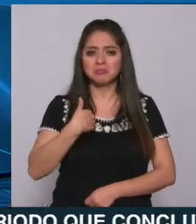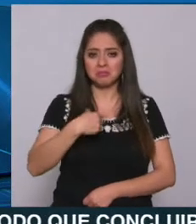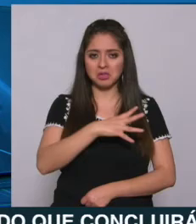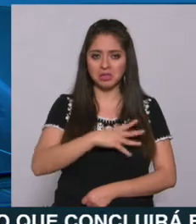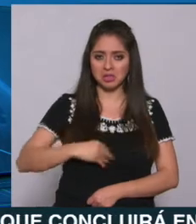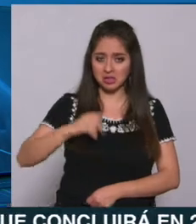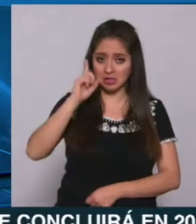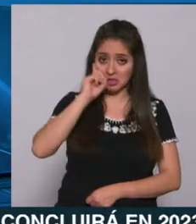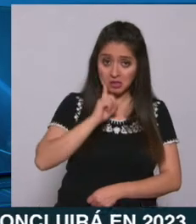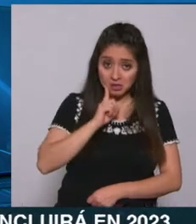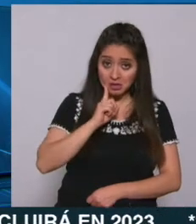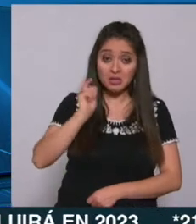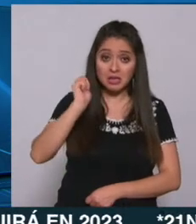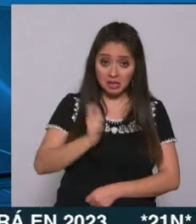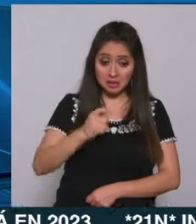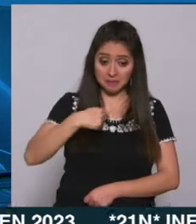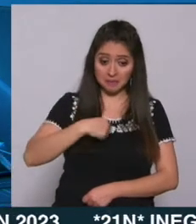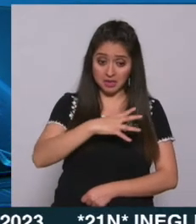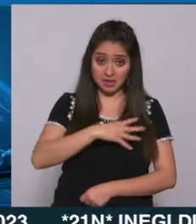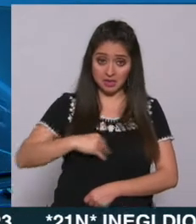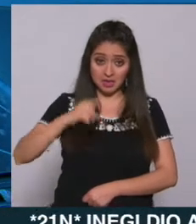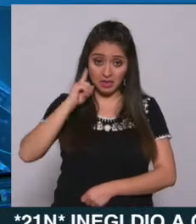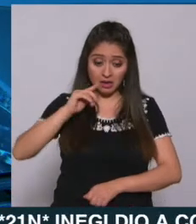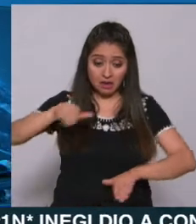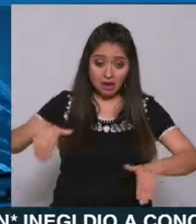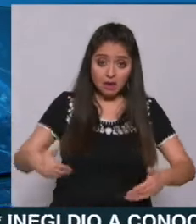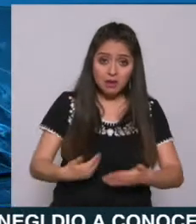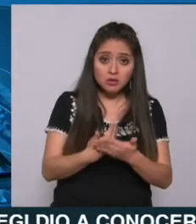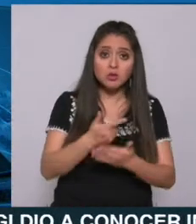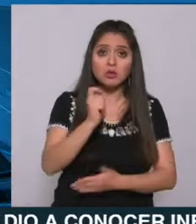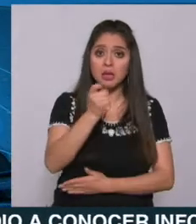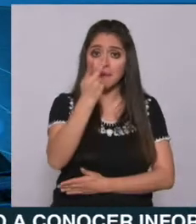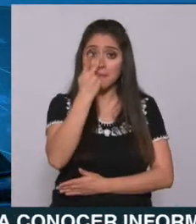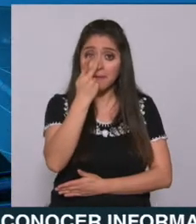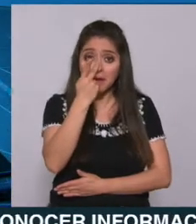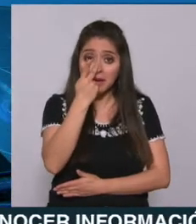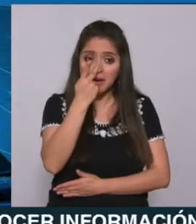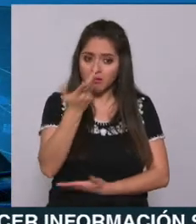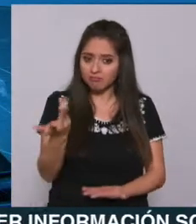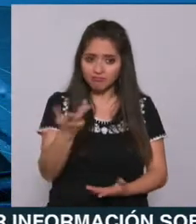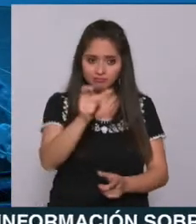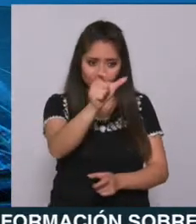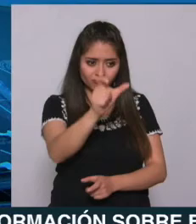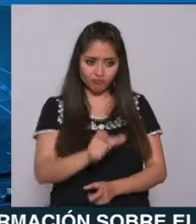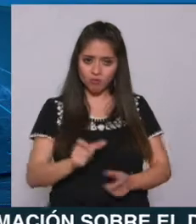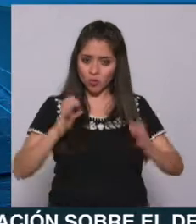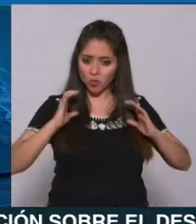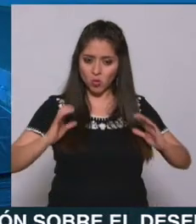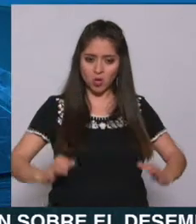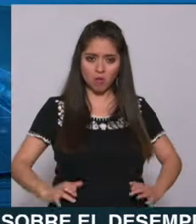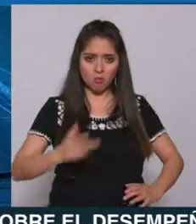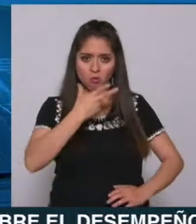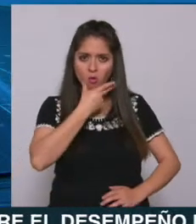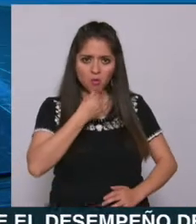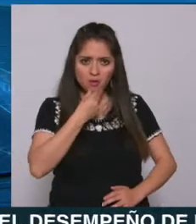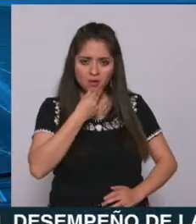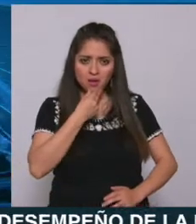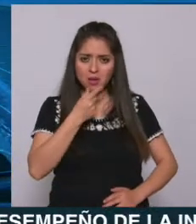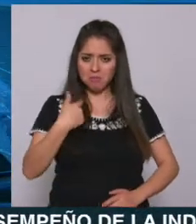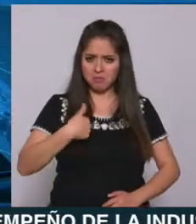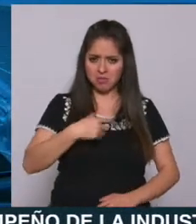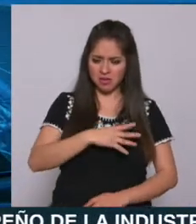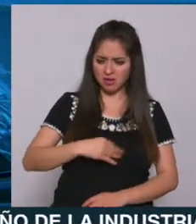que nació con un pene, que nació con órganos masculinos, no se identificaba con ese